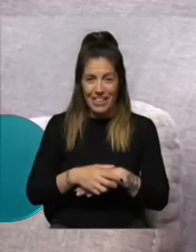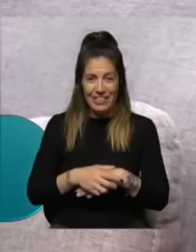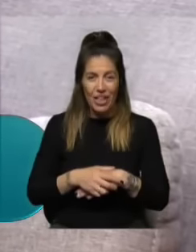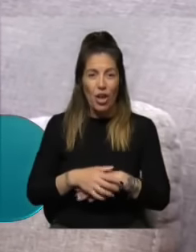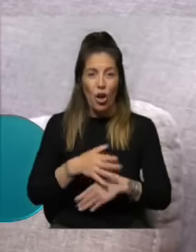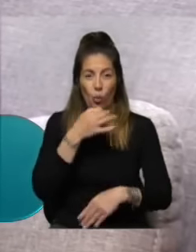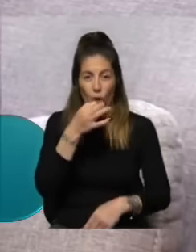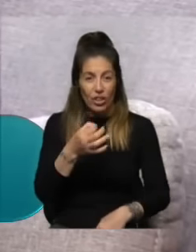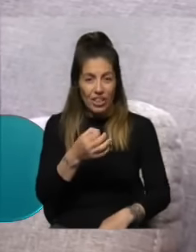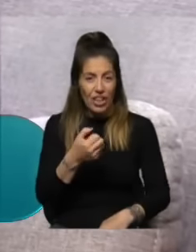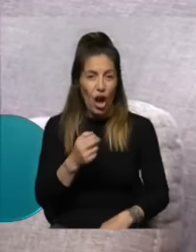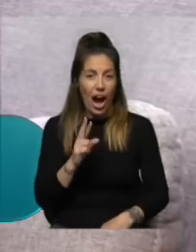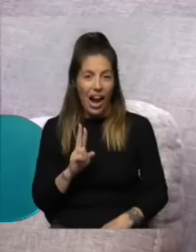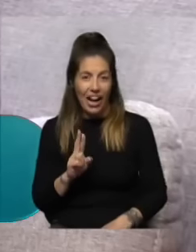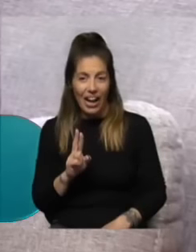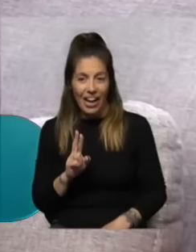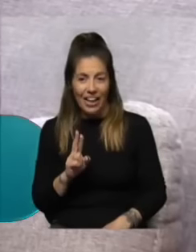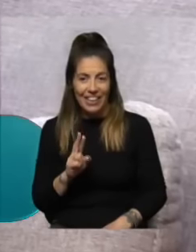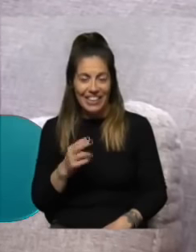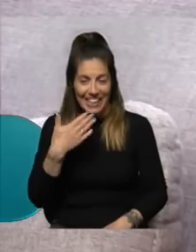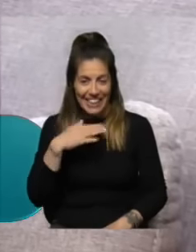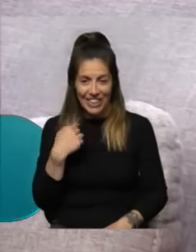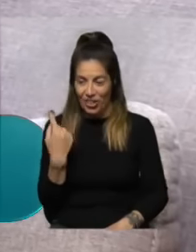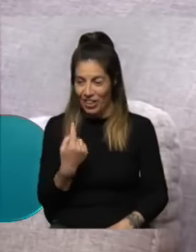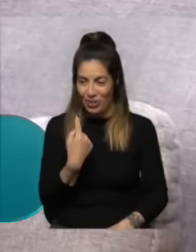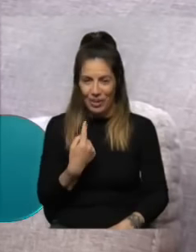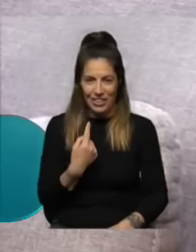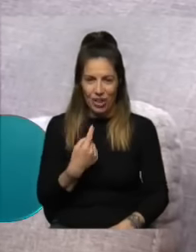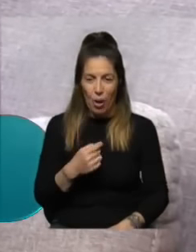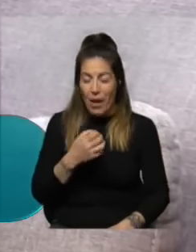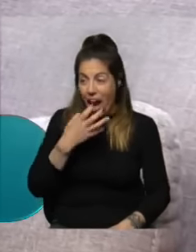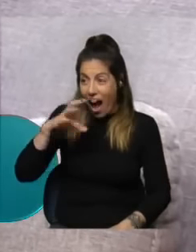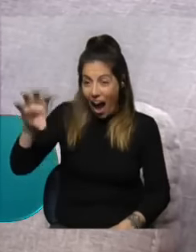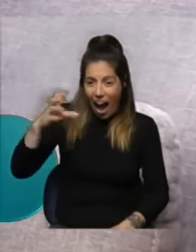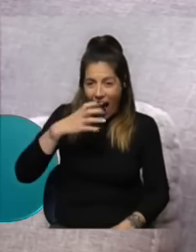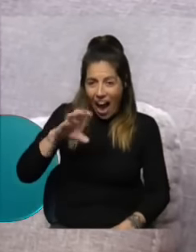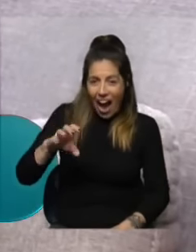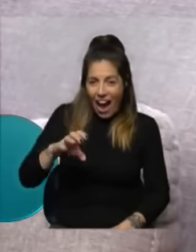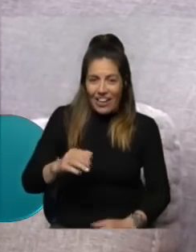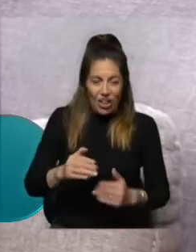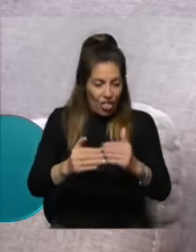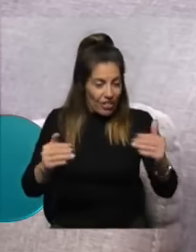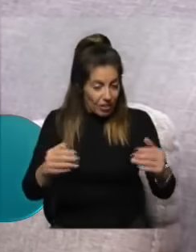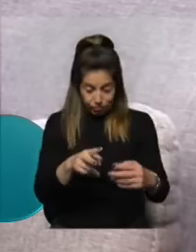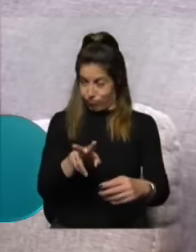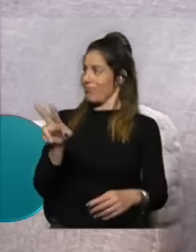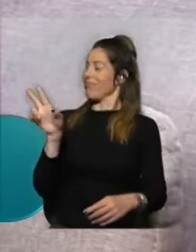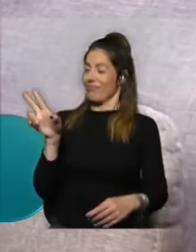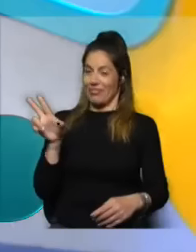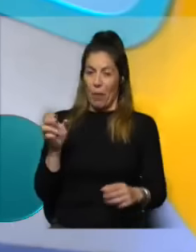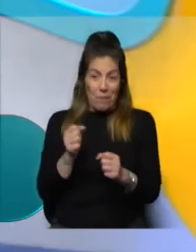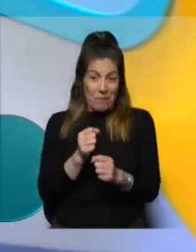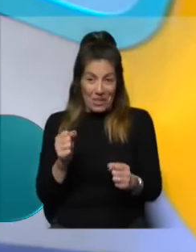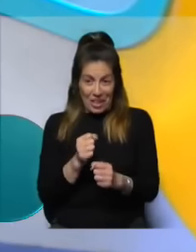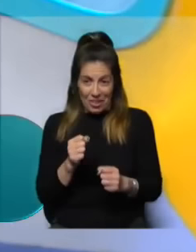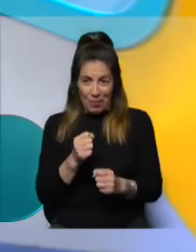dijeron ARR, y ya entendió que iba a ser a ras del agua, pegó un grito que las de la fila de adelante se giraron porque se habían asustado.